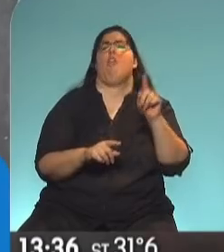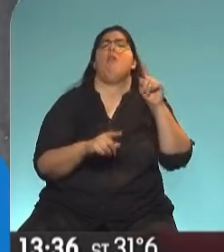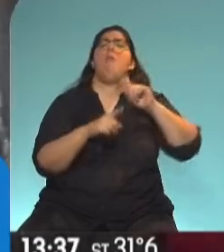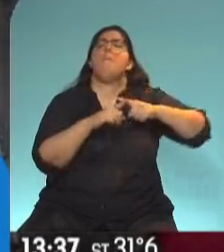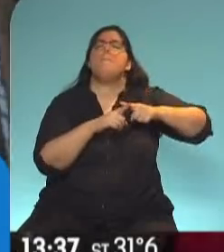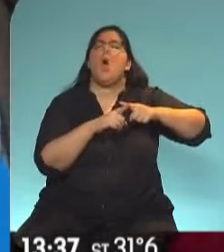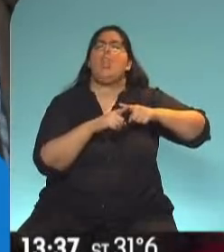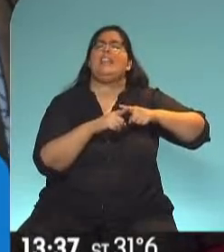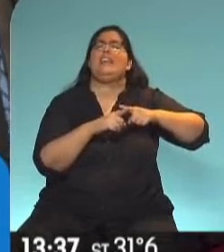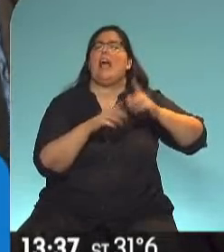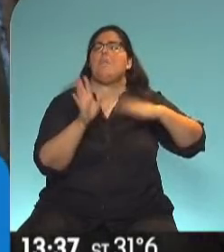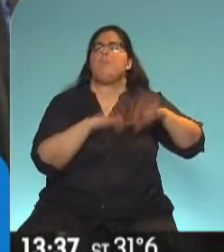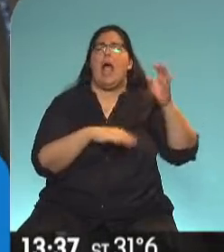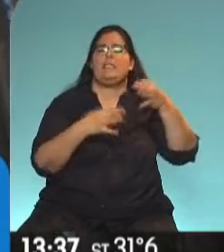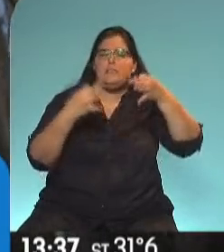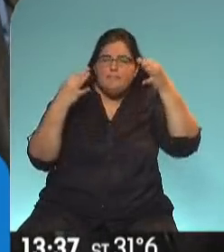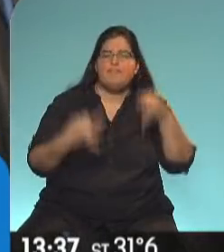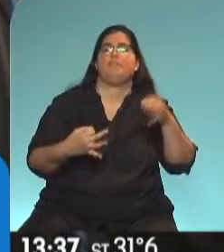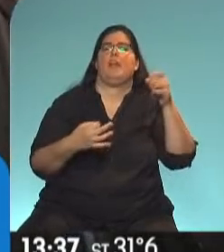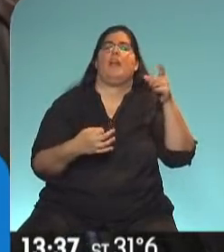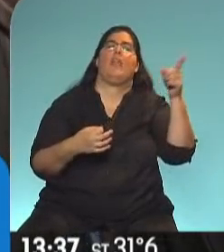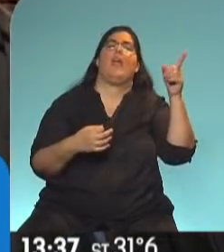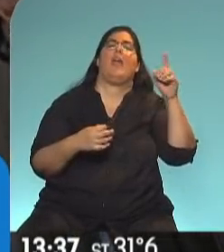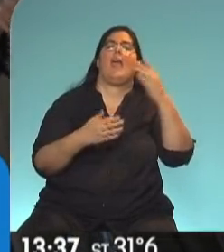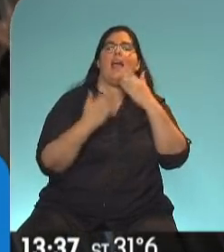migratoria más eficaz que podría implementar